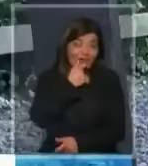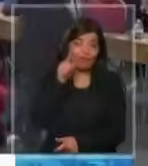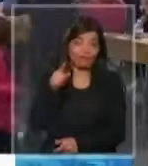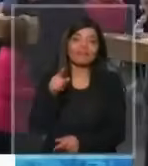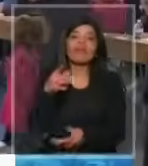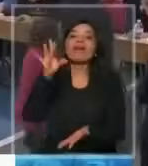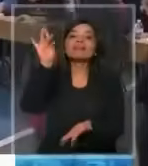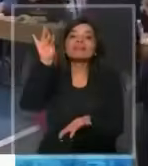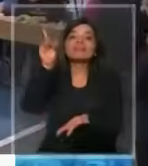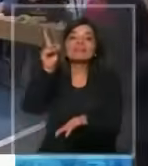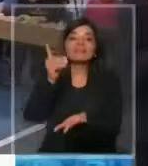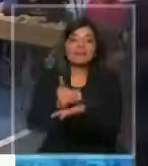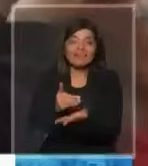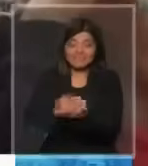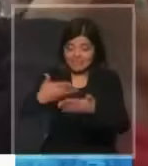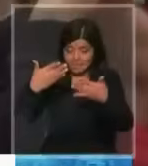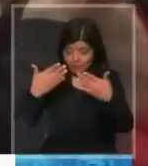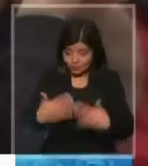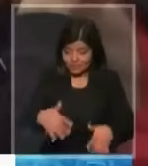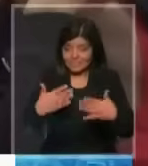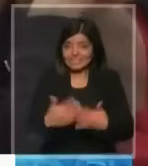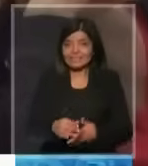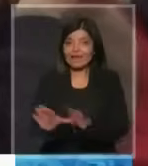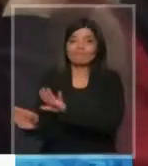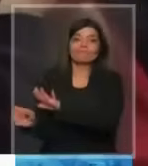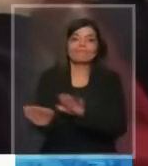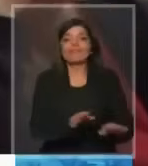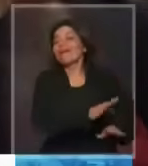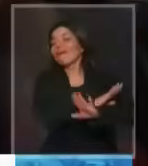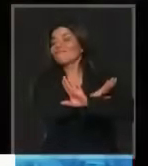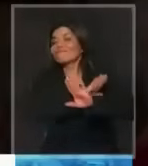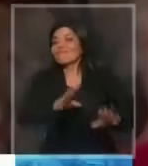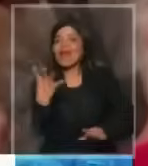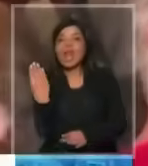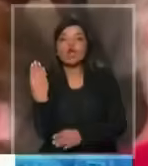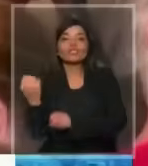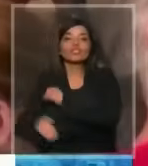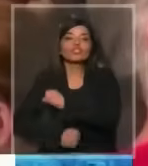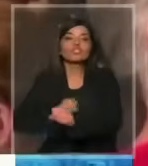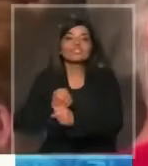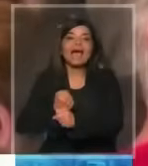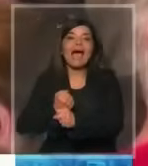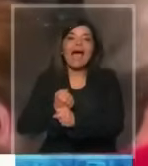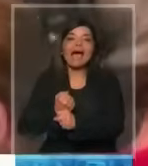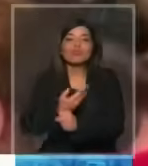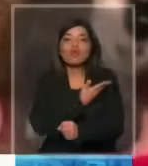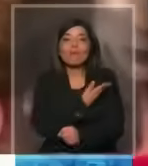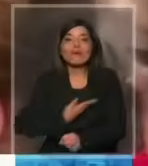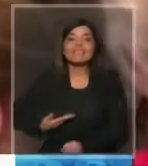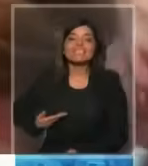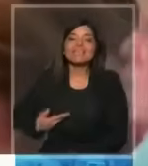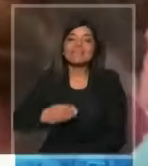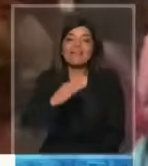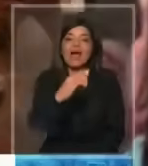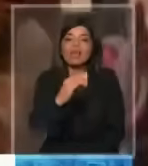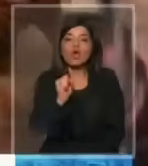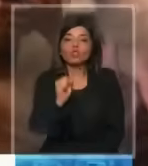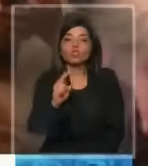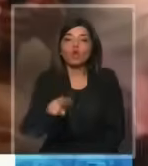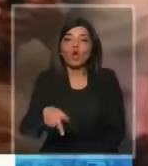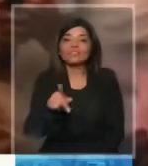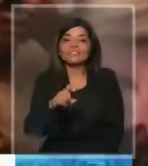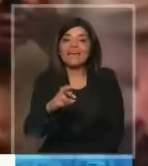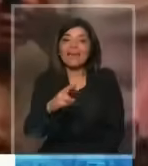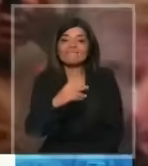urnas terminar los 14 años de los conservadores en el poder. Ahora es el momento de que todos los conservadores se unan